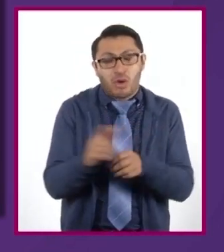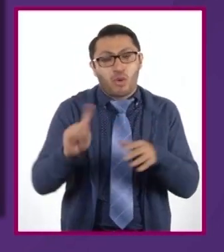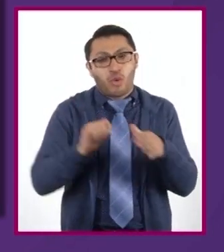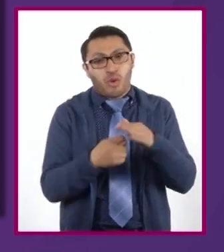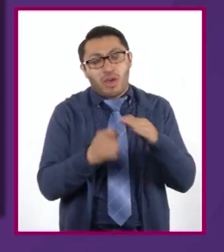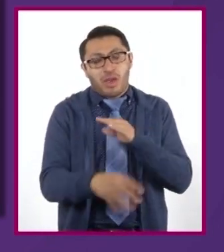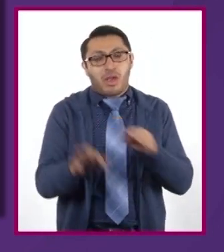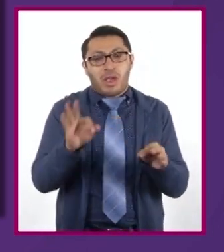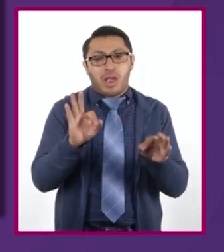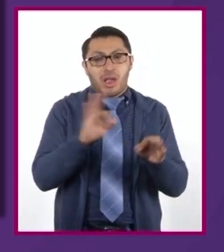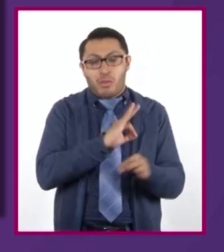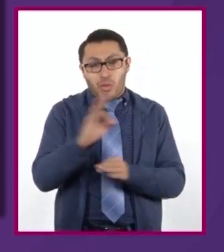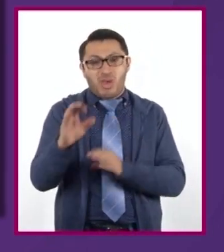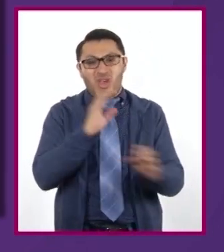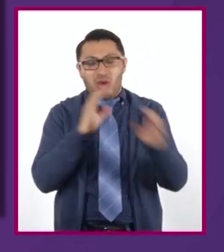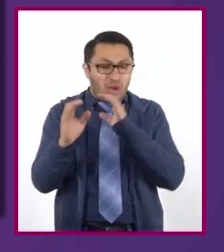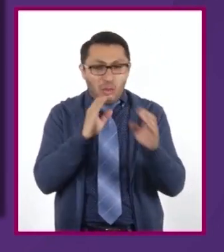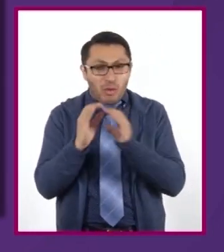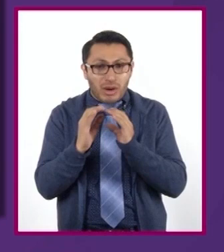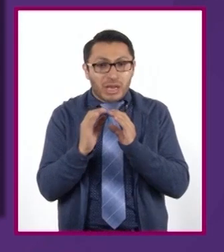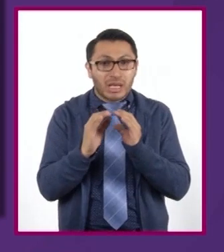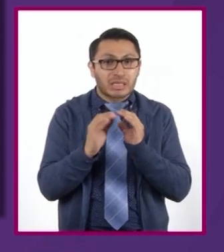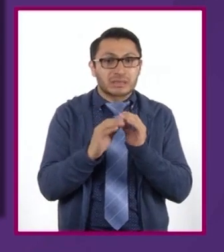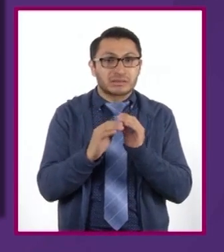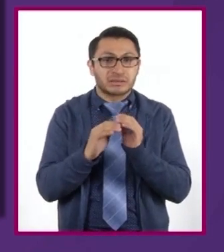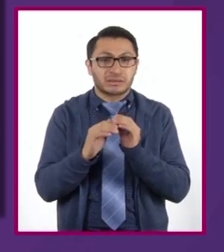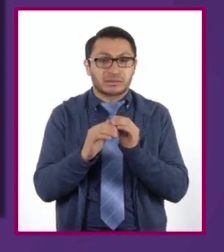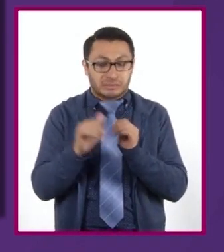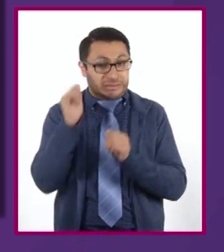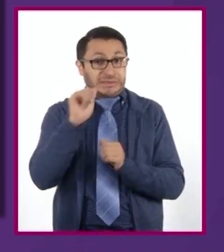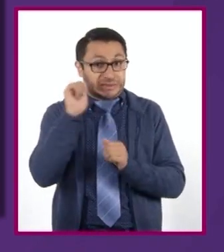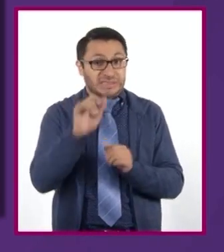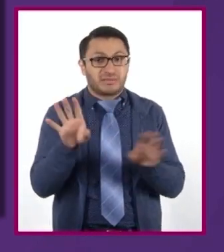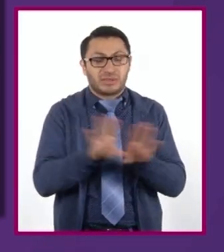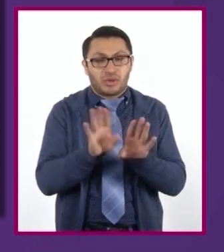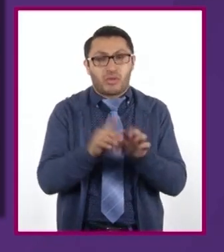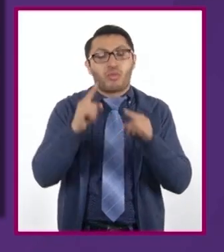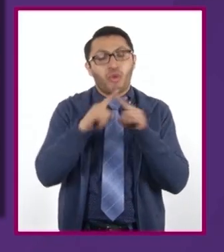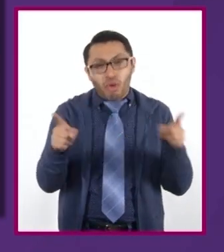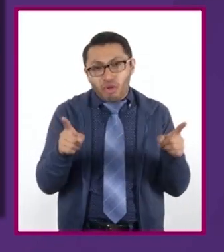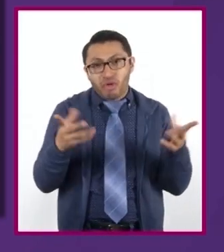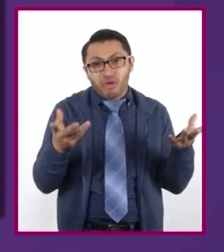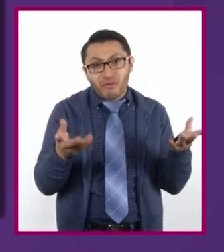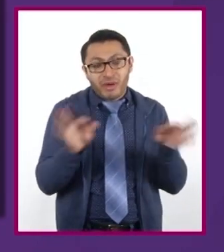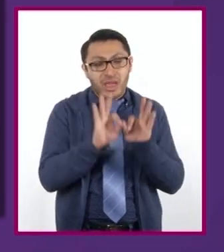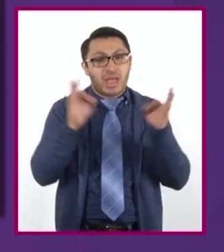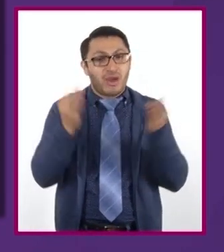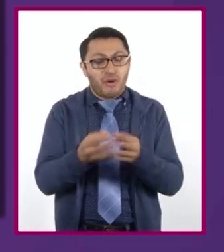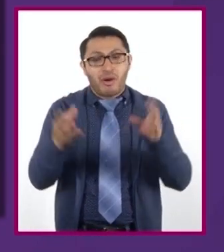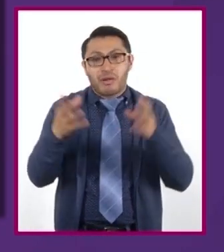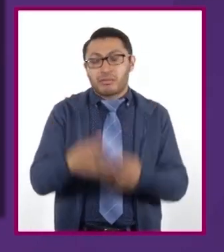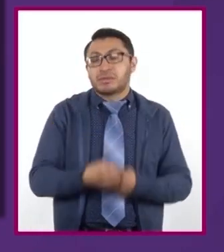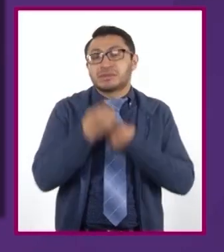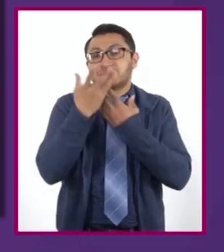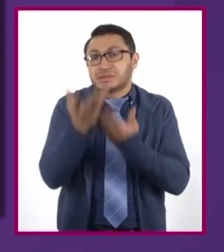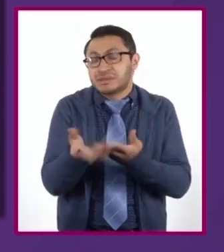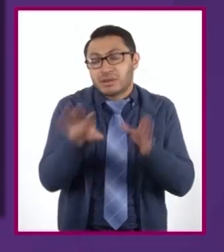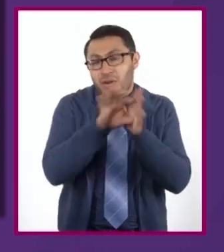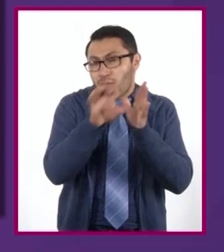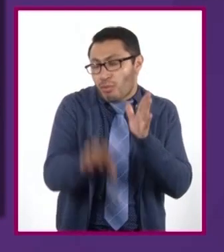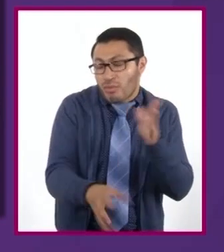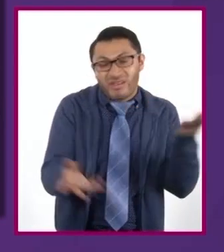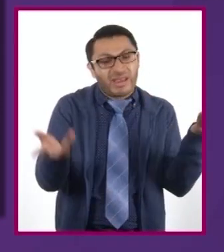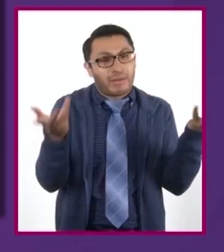de comunicarnos unos con otros casi permanentemente, le da otro sentido a estas formas de expresión. Por ejemplo,